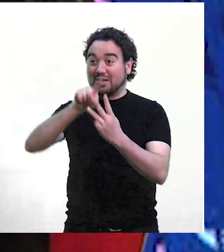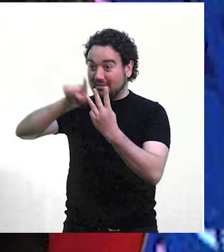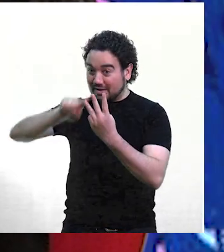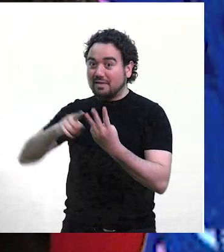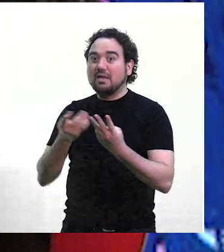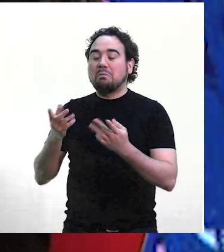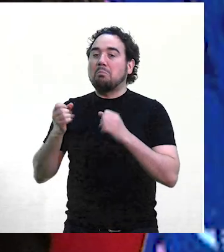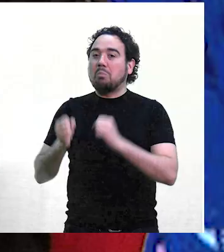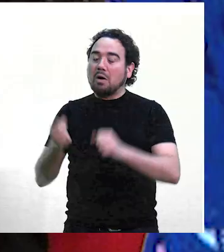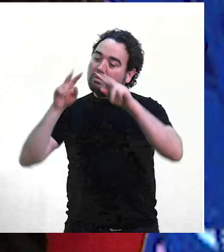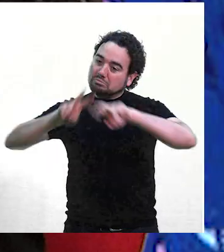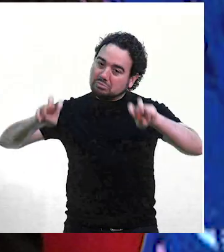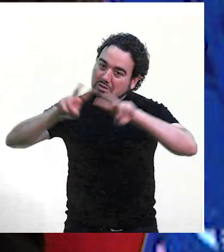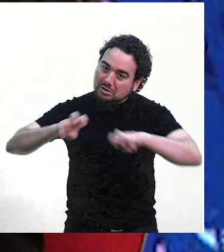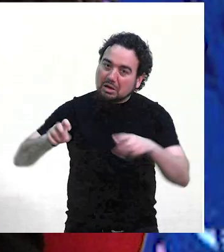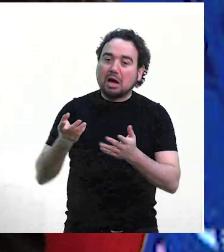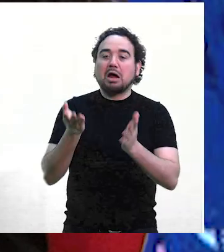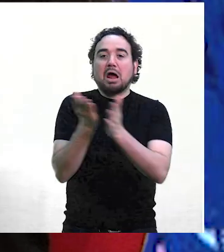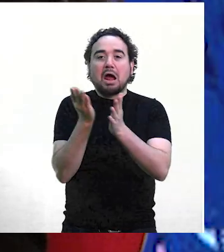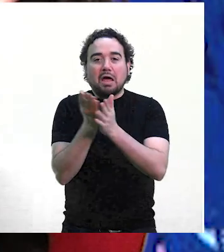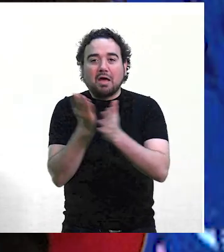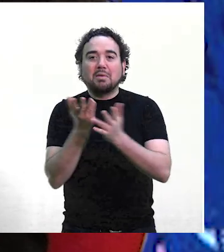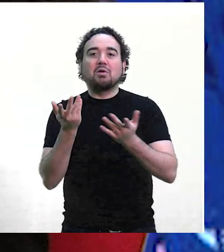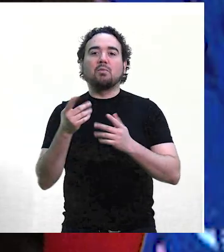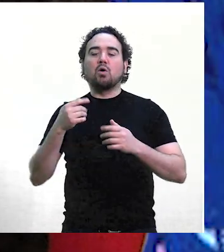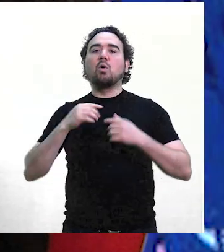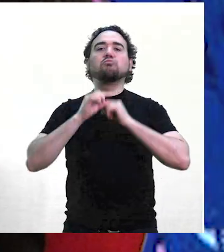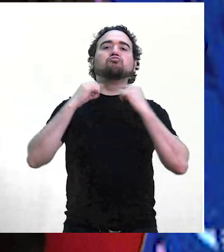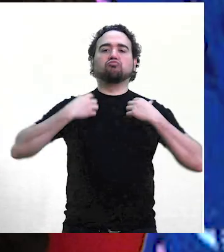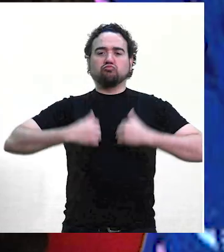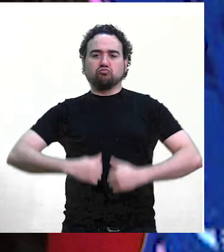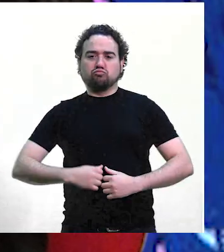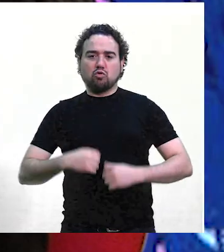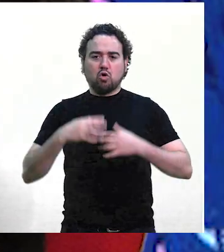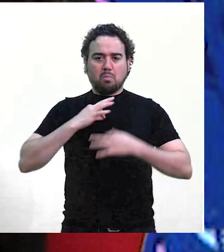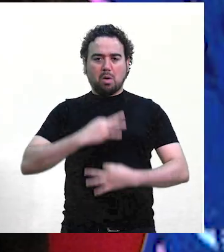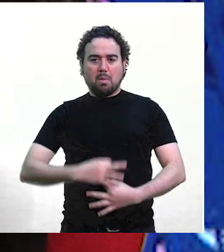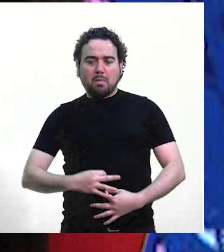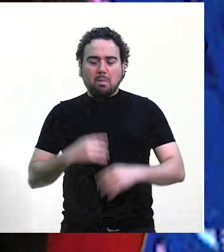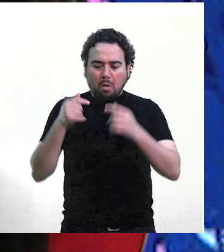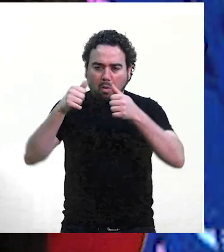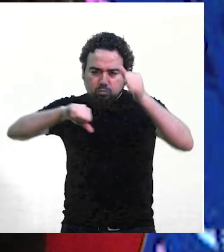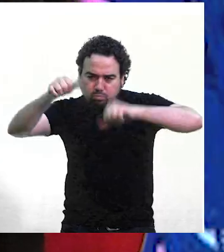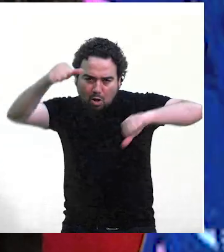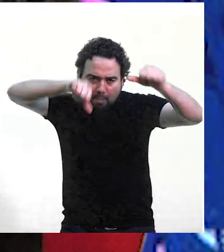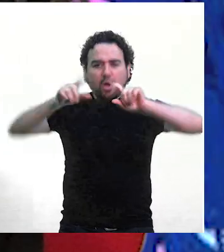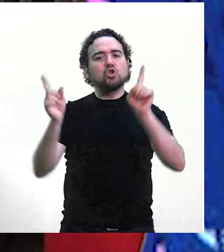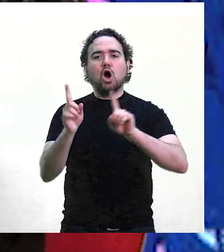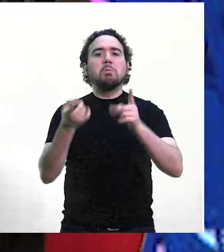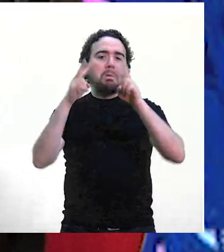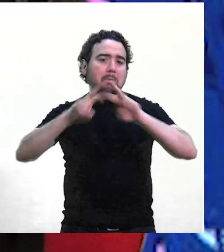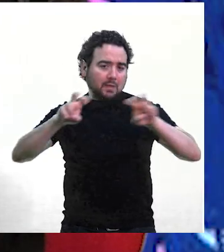logros, no específicamente como la ciencia madura de laboratorio, pero sí en el mundo académico y del conocimiento. Así que eso, hay que empezar a relevarlo, ¿no? Pues